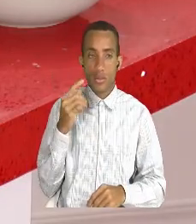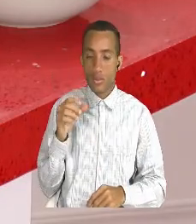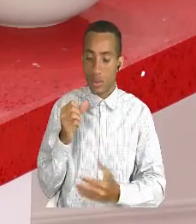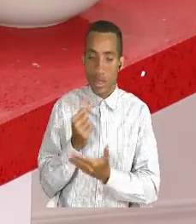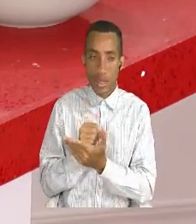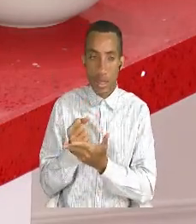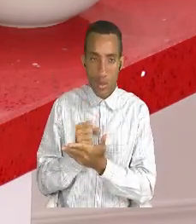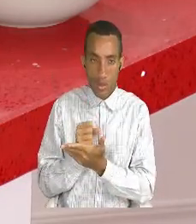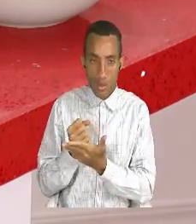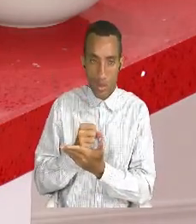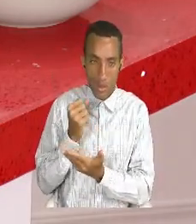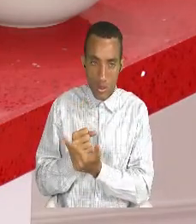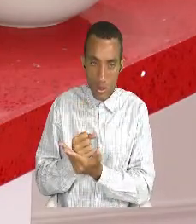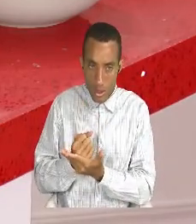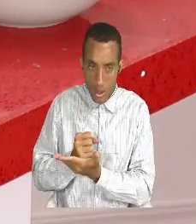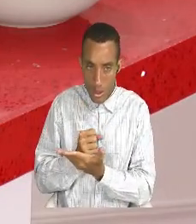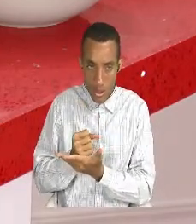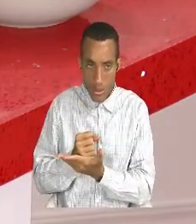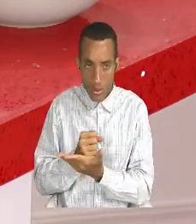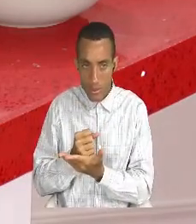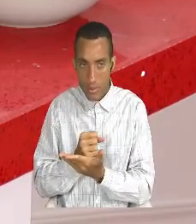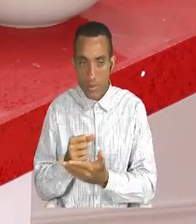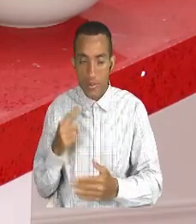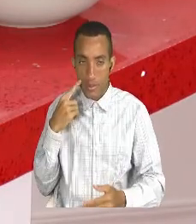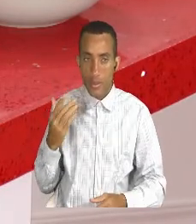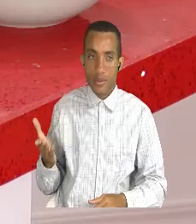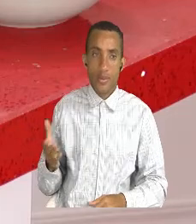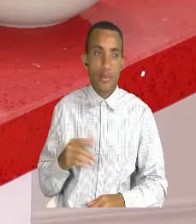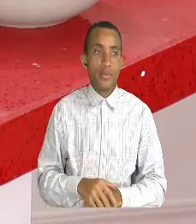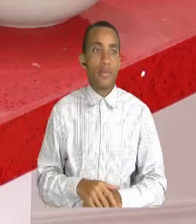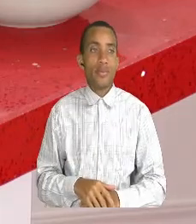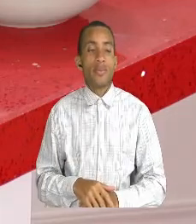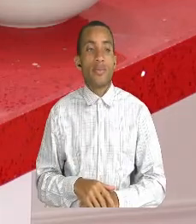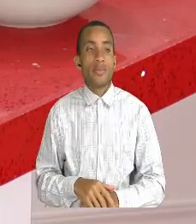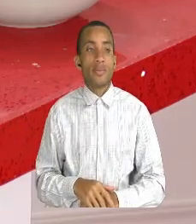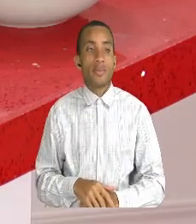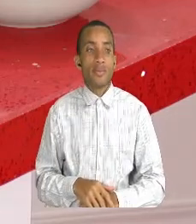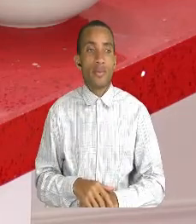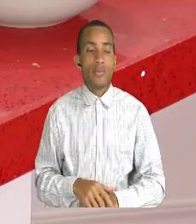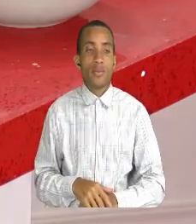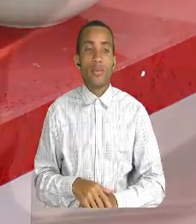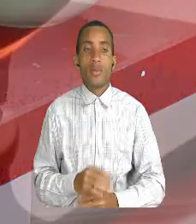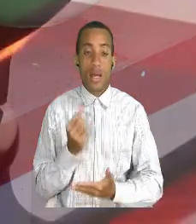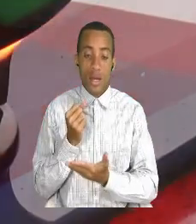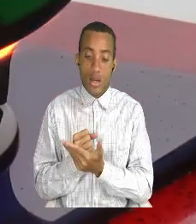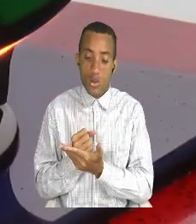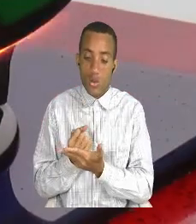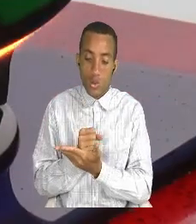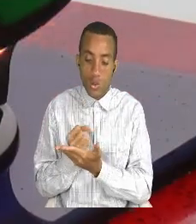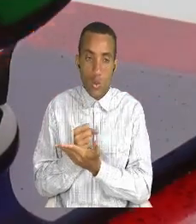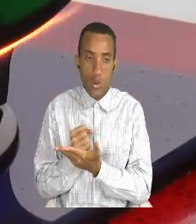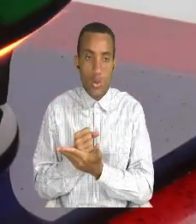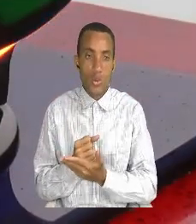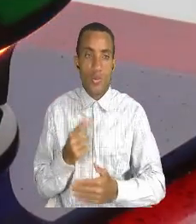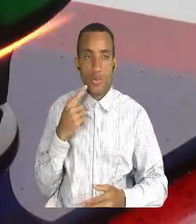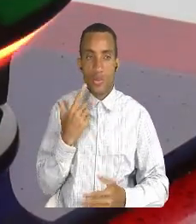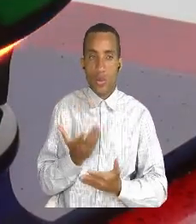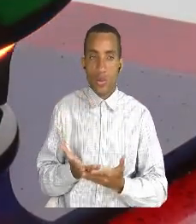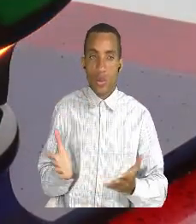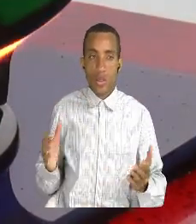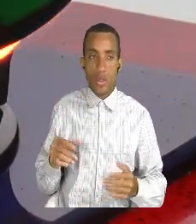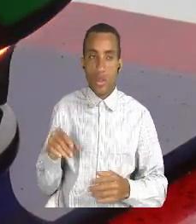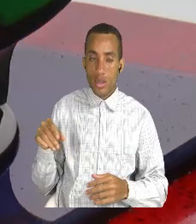Ajá. Listo, ya esto va cogiendo un poquito de cuerpo. Aquí le voy a agregar un poquitico, cualquier irá que es